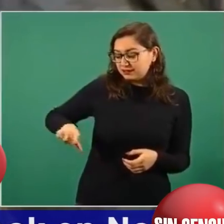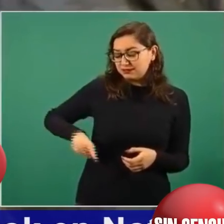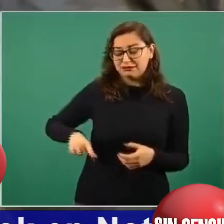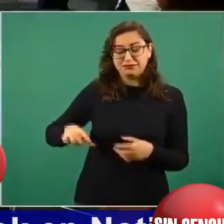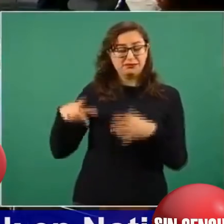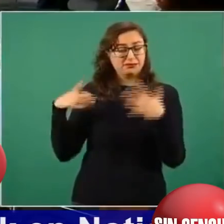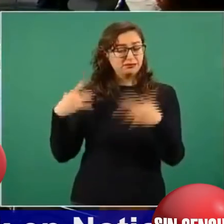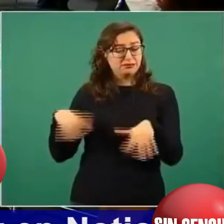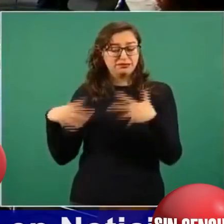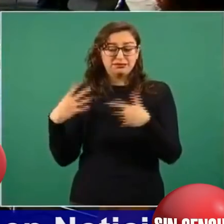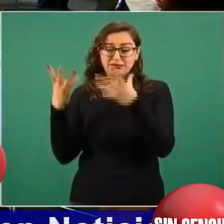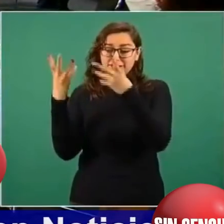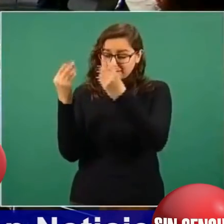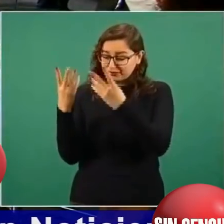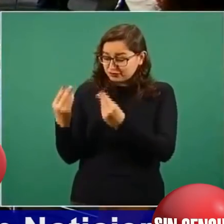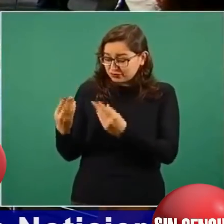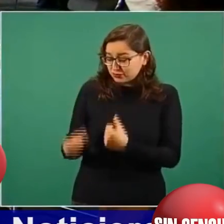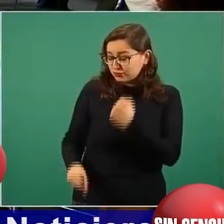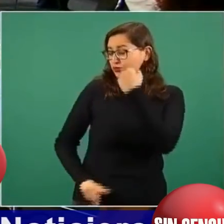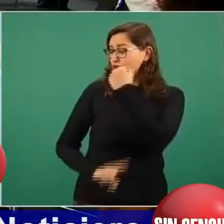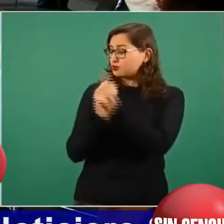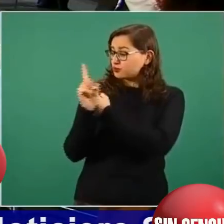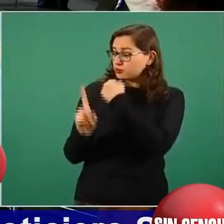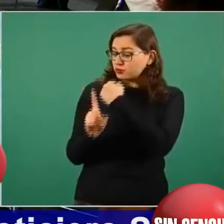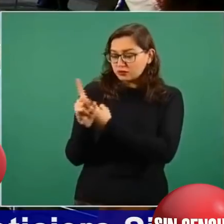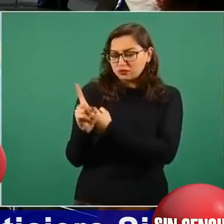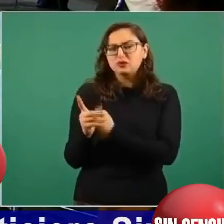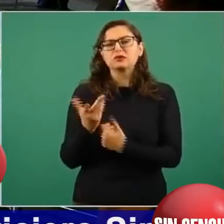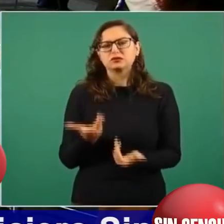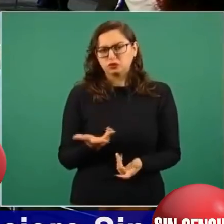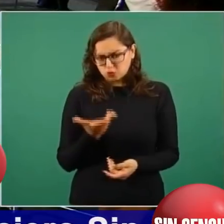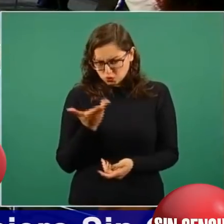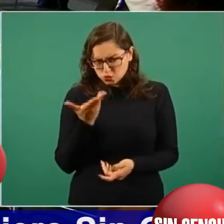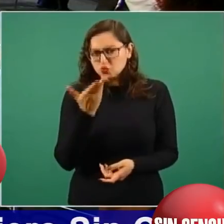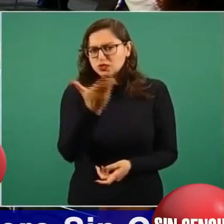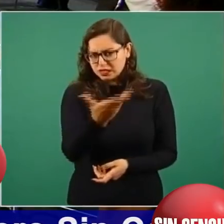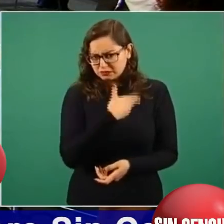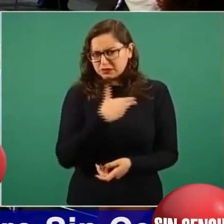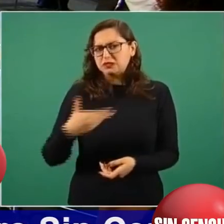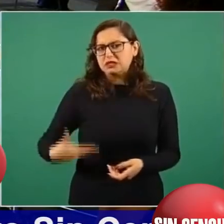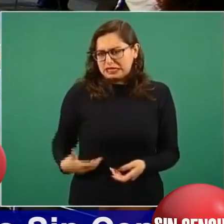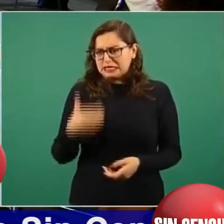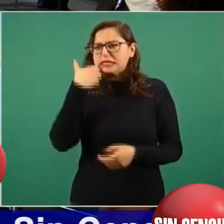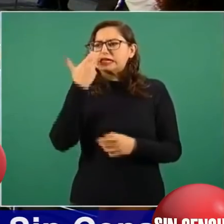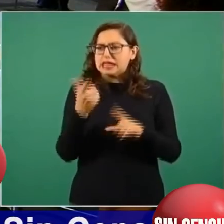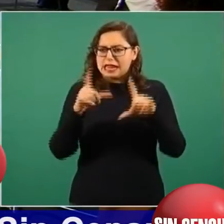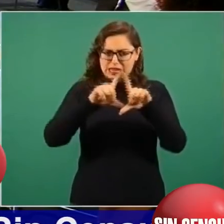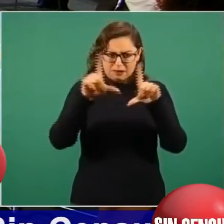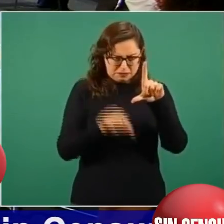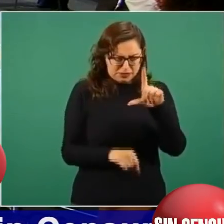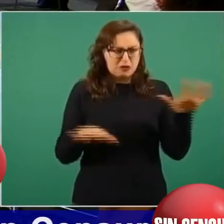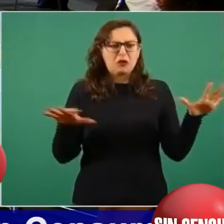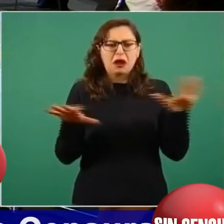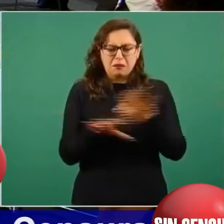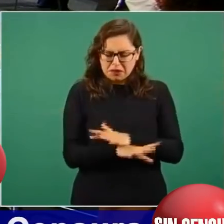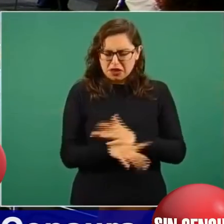hay, su voluntad la conocemos, su voluntad de cambiar a México, su voluntad de cambiar la